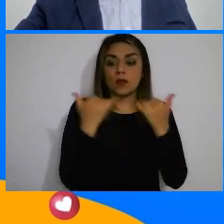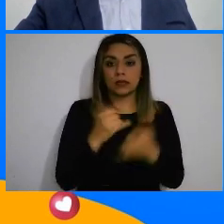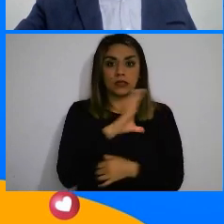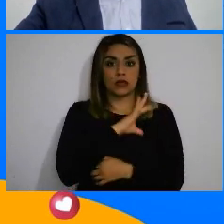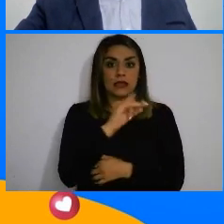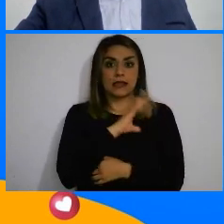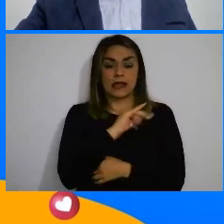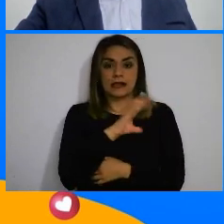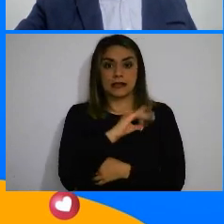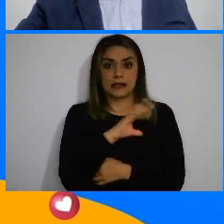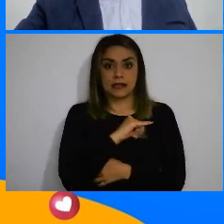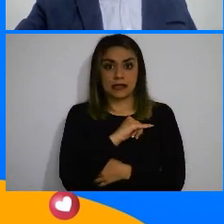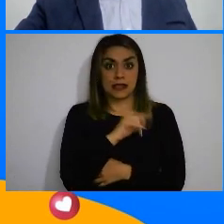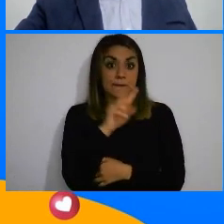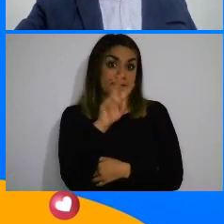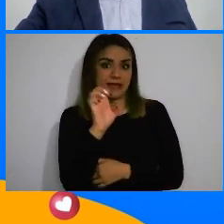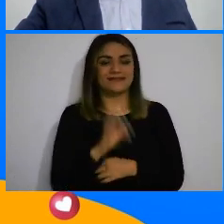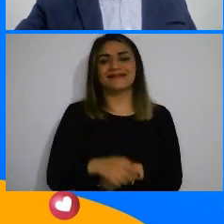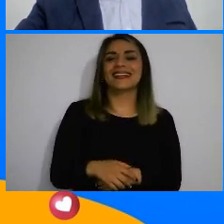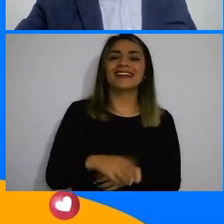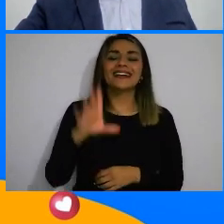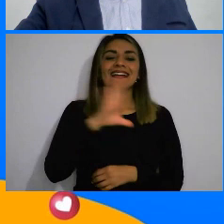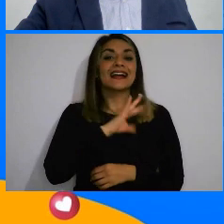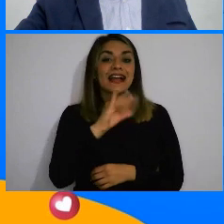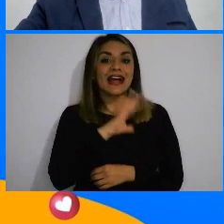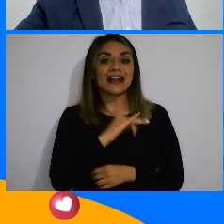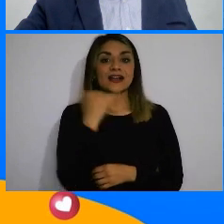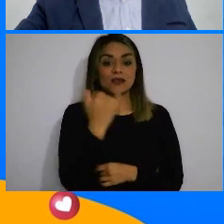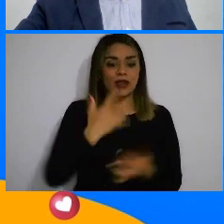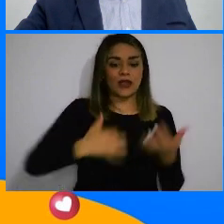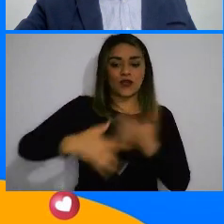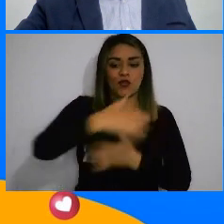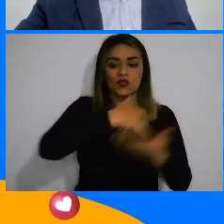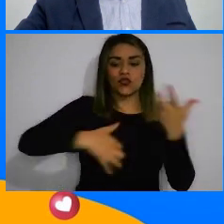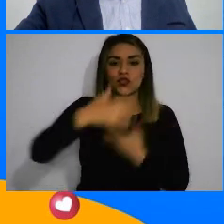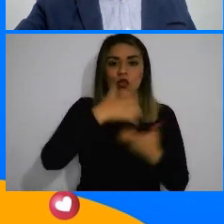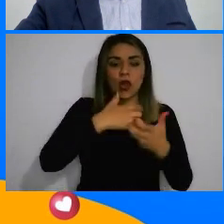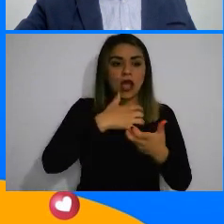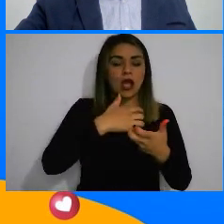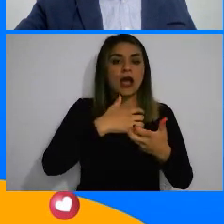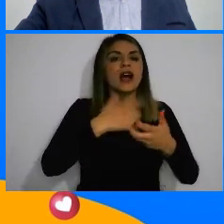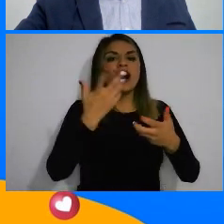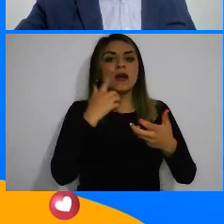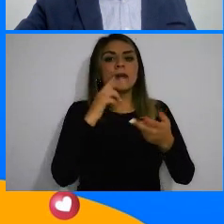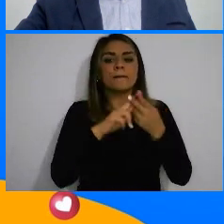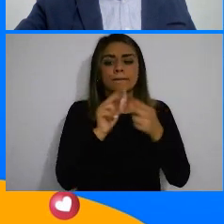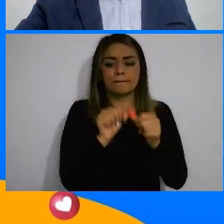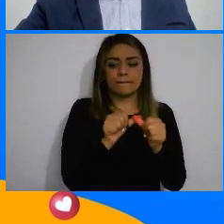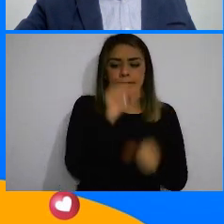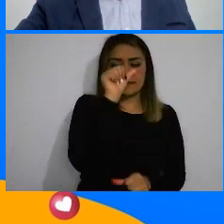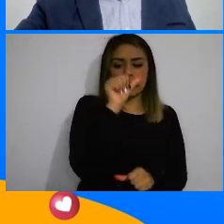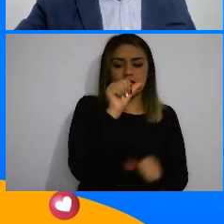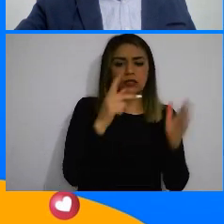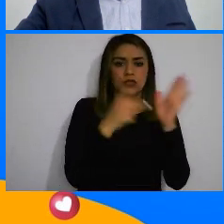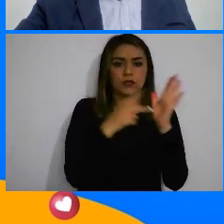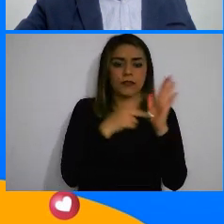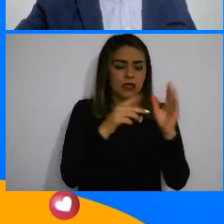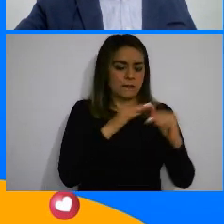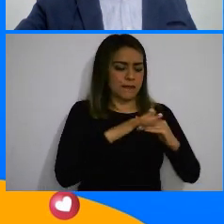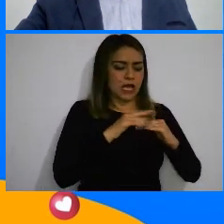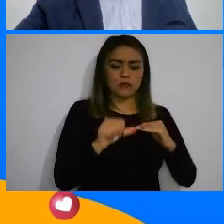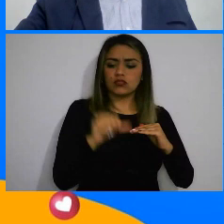Cali, ¿ve? Entonces vamos a hablar que estamos en un ecosistema subandino, porque está en menos de los 2000 metros sobre el nivel del mar,